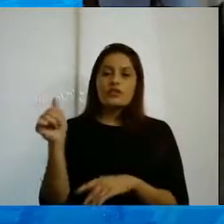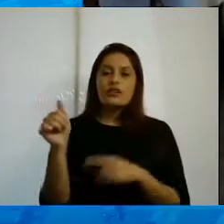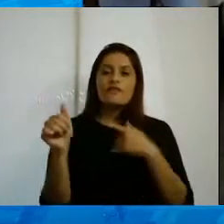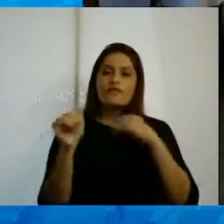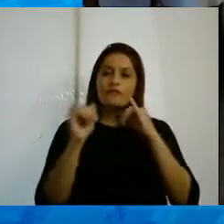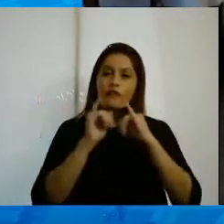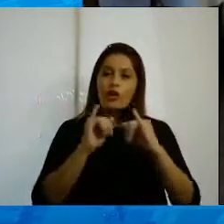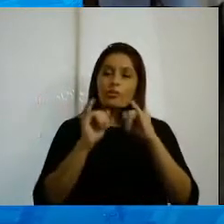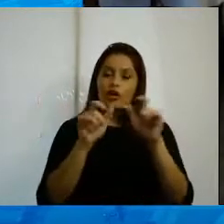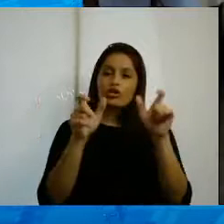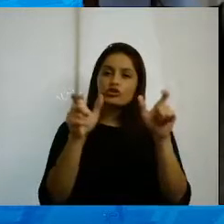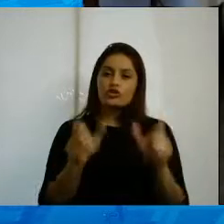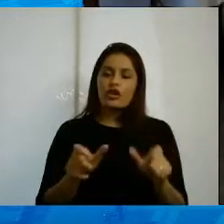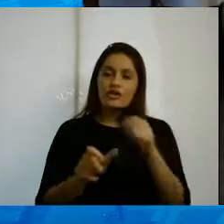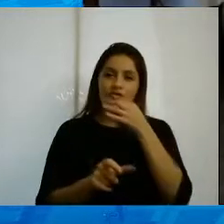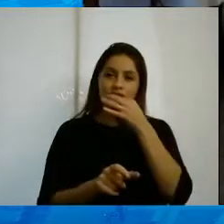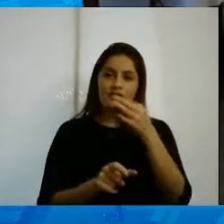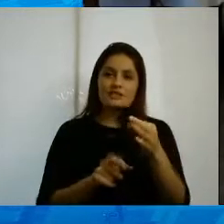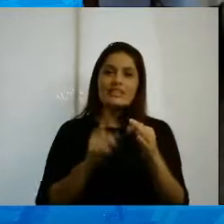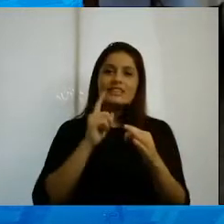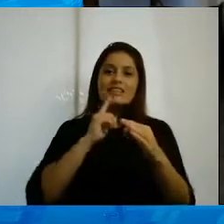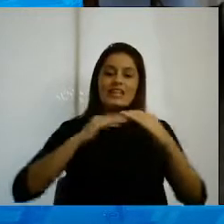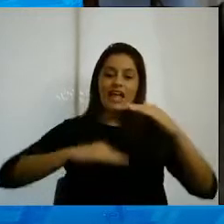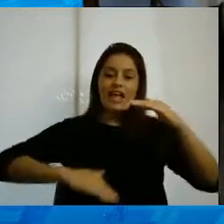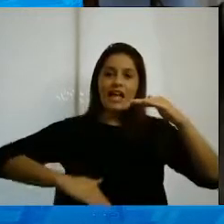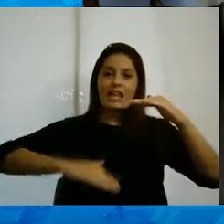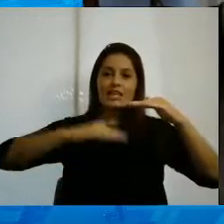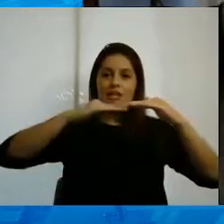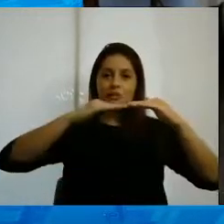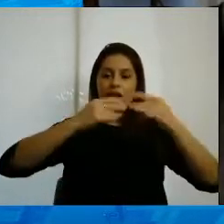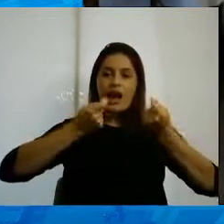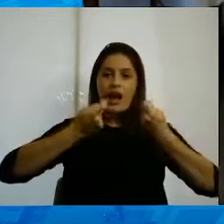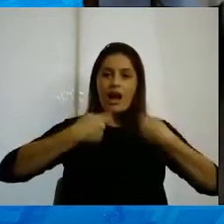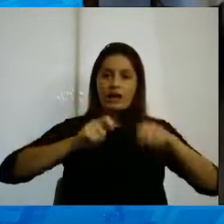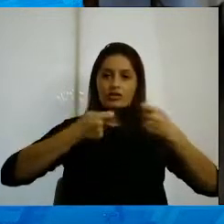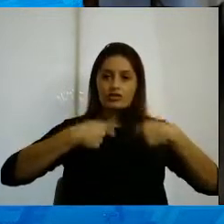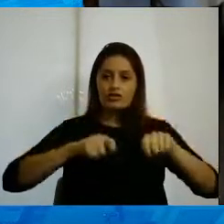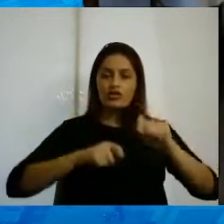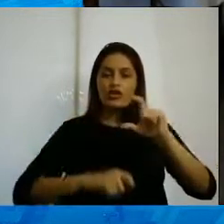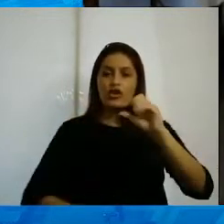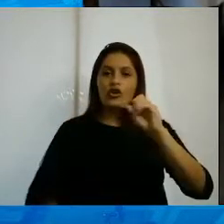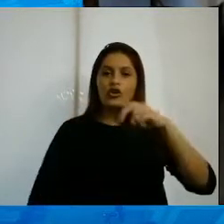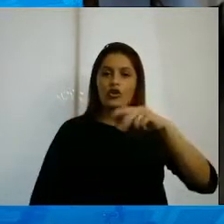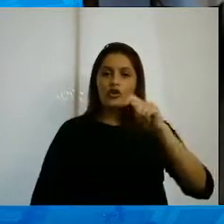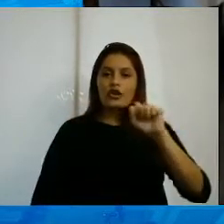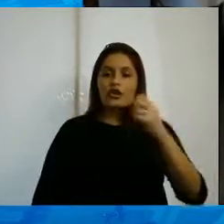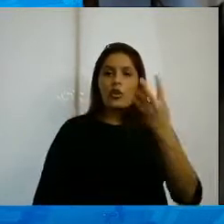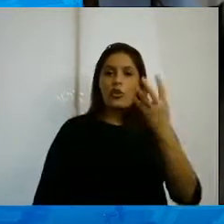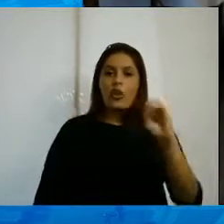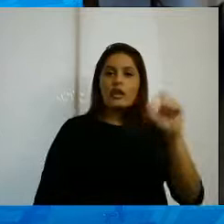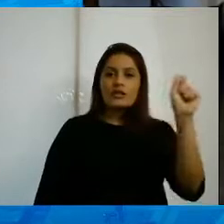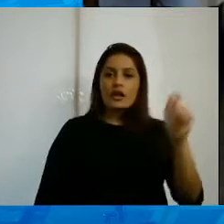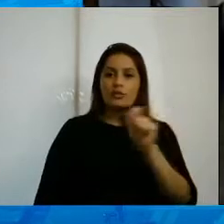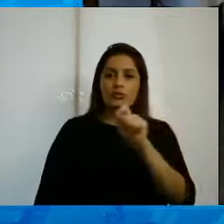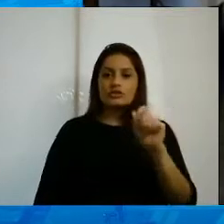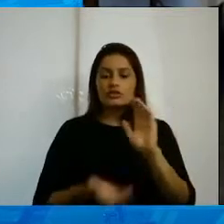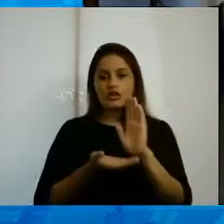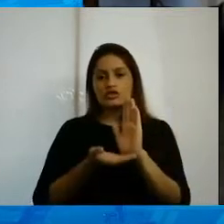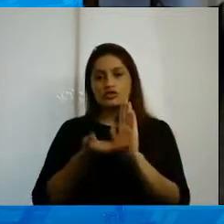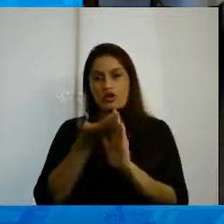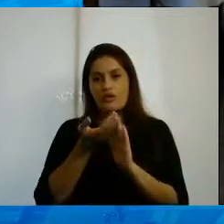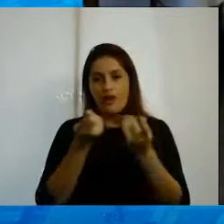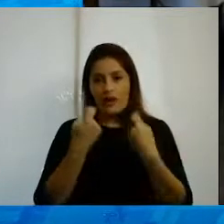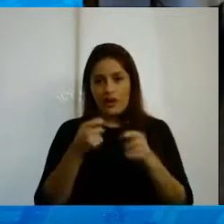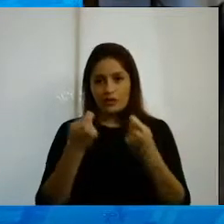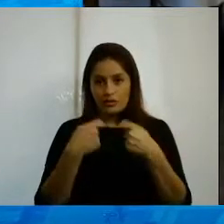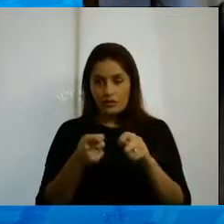de control tiene que ver con que existe un límite para el gasto de la contrata, que es de un 40% sobre el gasto de la planta.